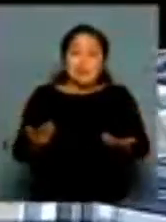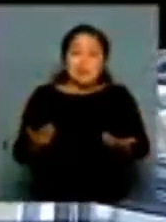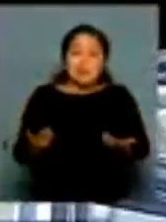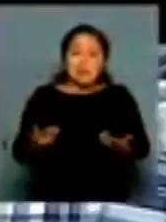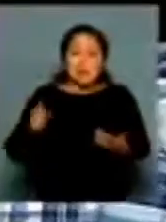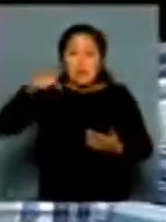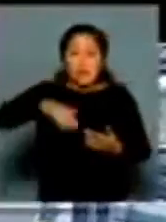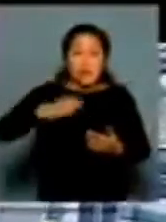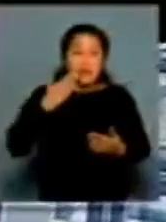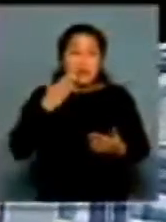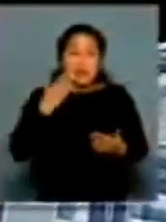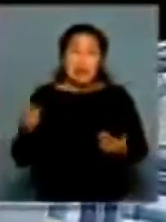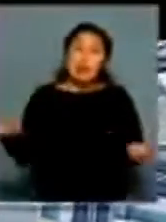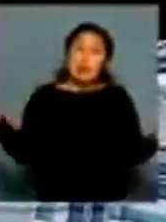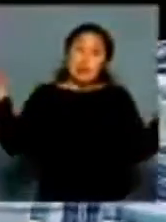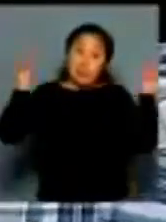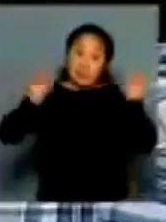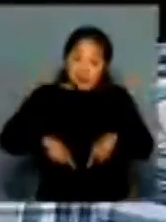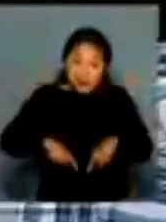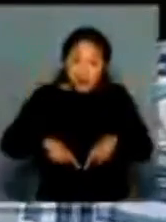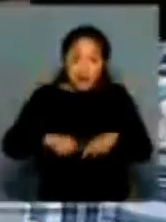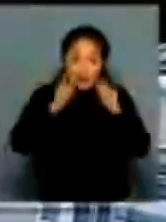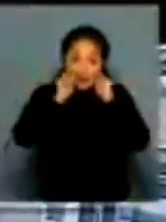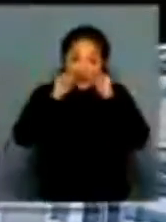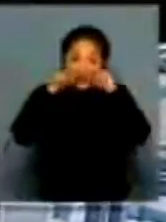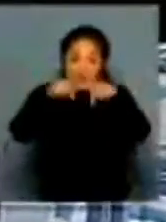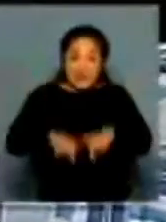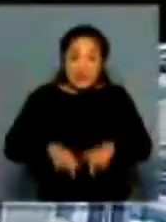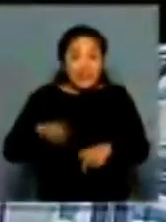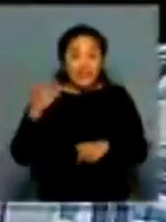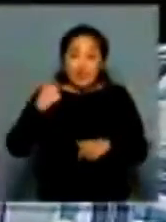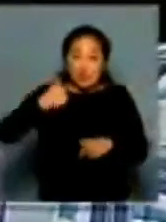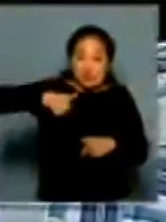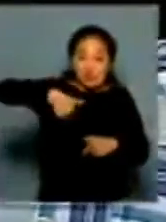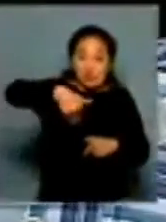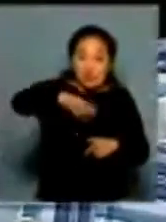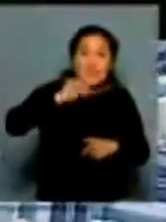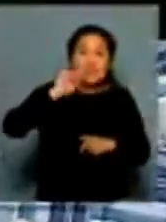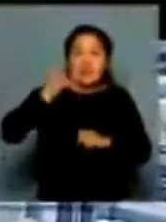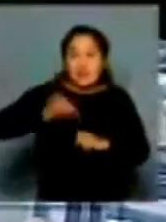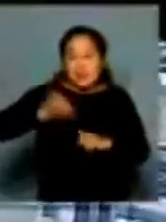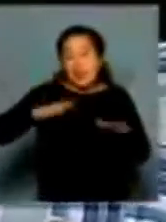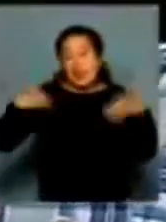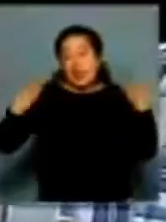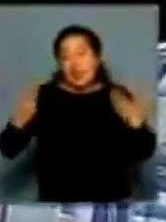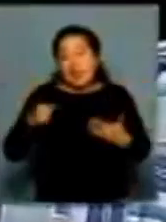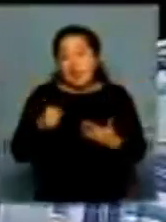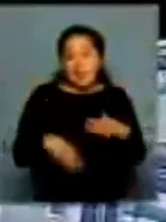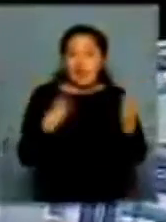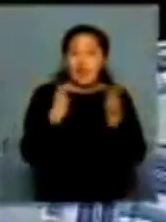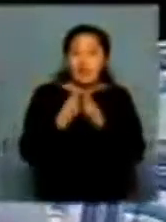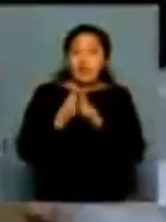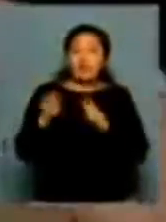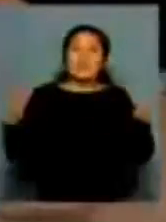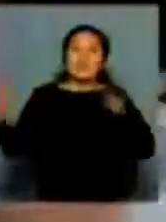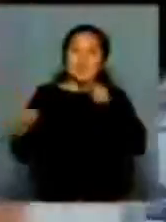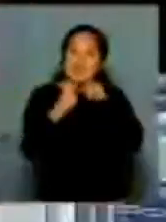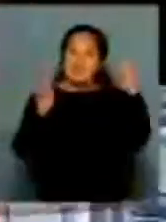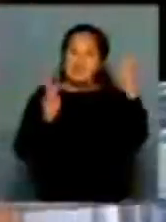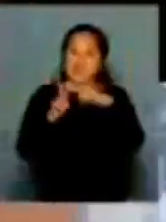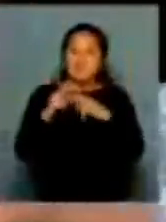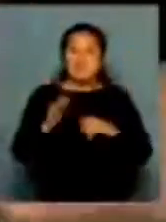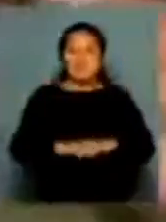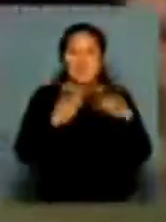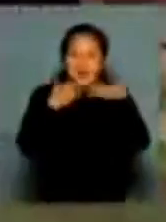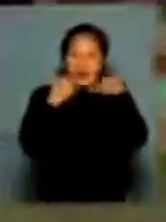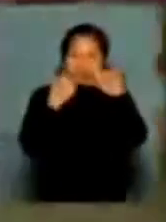bueno, esta tarde vengan a visitarnos y todos estos días vamos a estar muy contentos y con muchas ganas de encontrarnos. Muchas gracias.